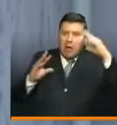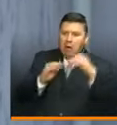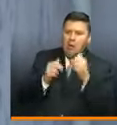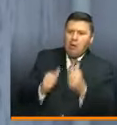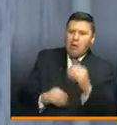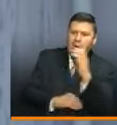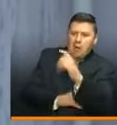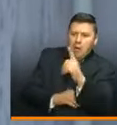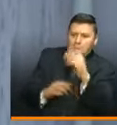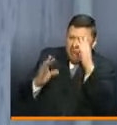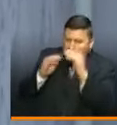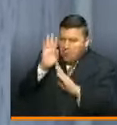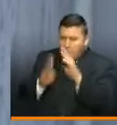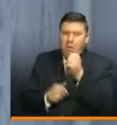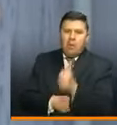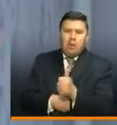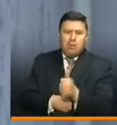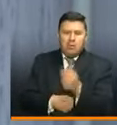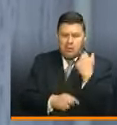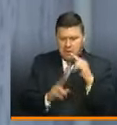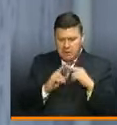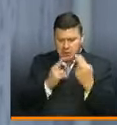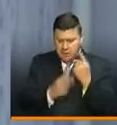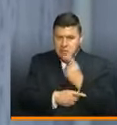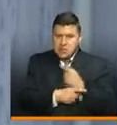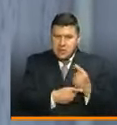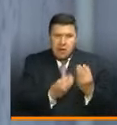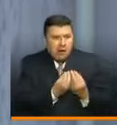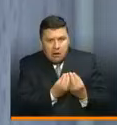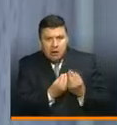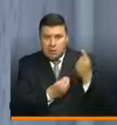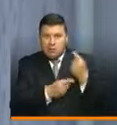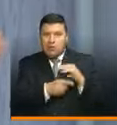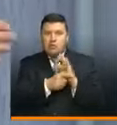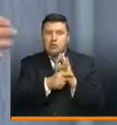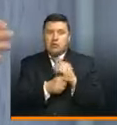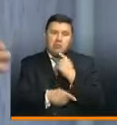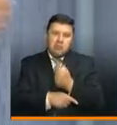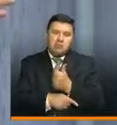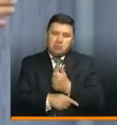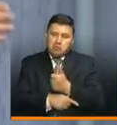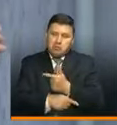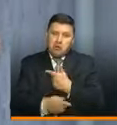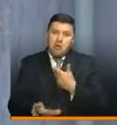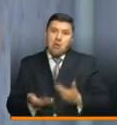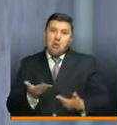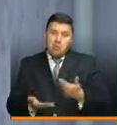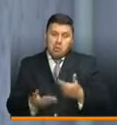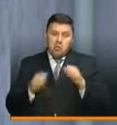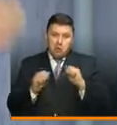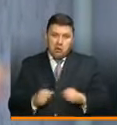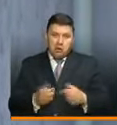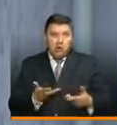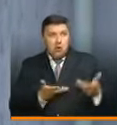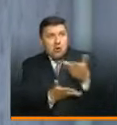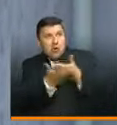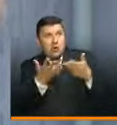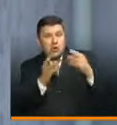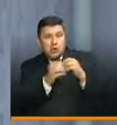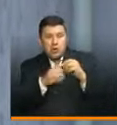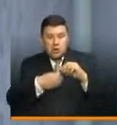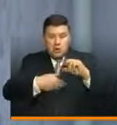reunión de personal que tuvimos hace más o menos una semana también lo compartió. Entonces digamos que esa posibilidad de cooperación sur-sur,